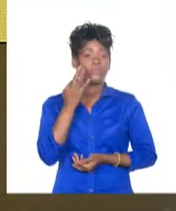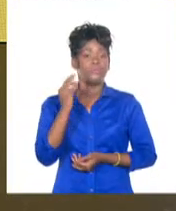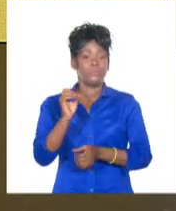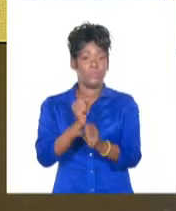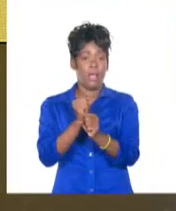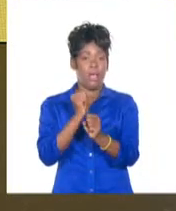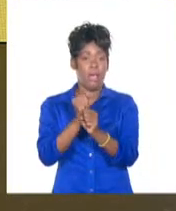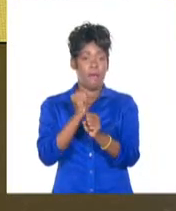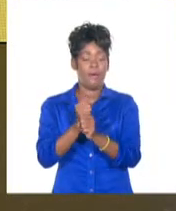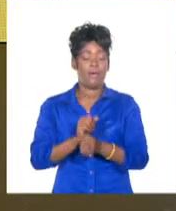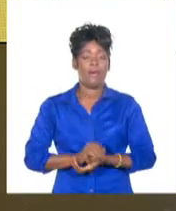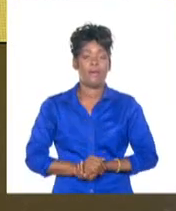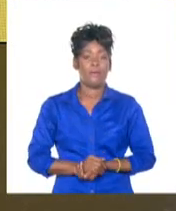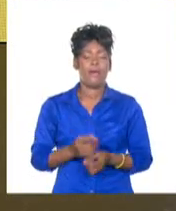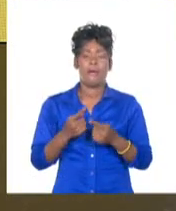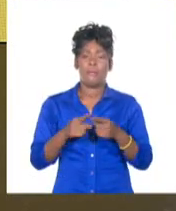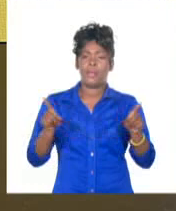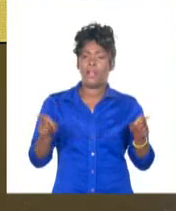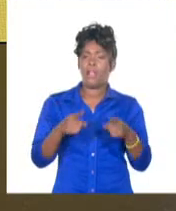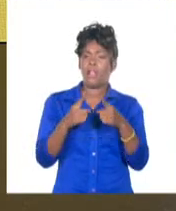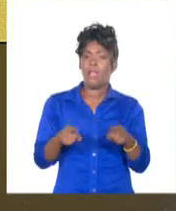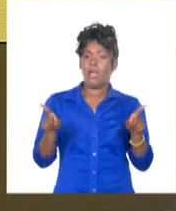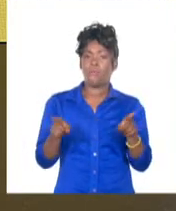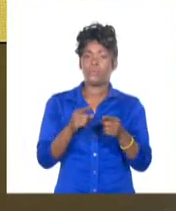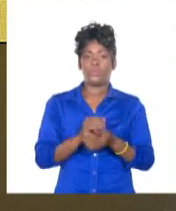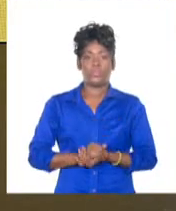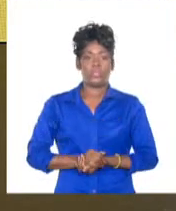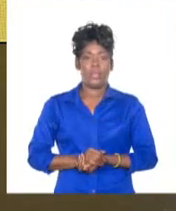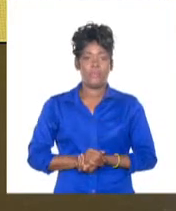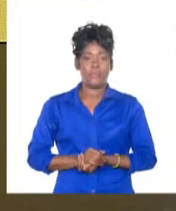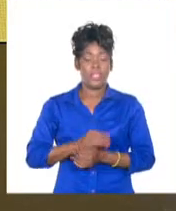ahí el homenaje al pródigo compositor. Desde Santiago de